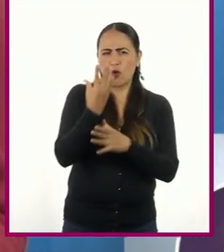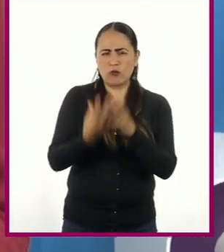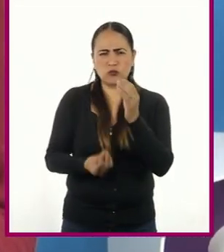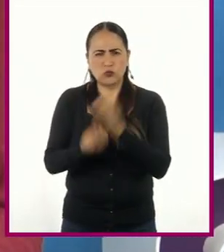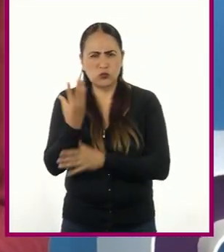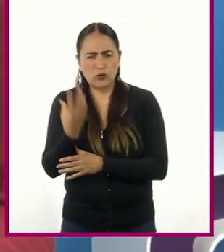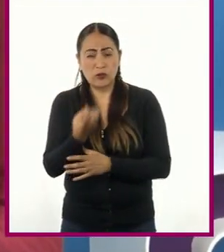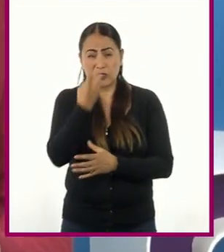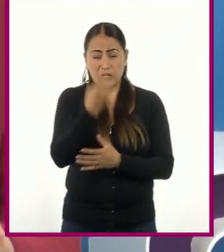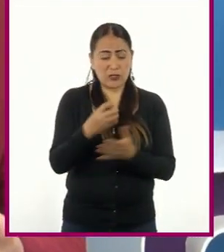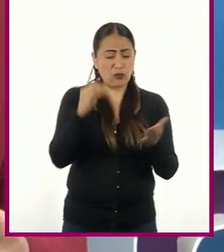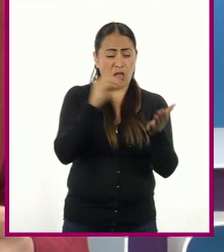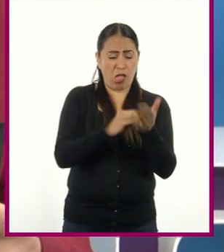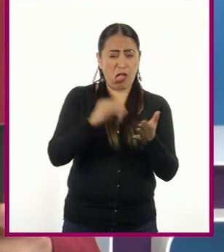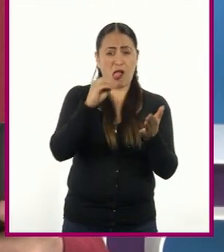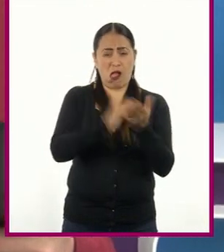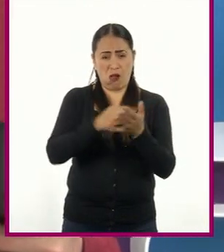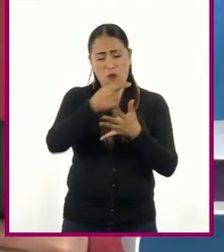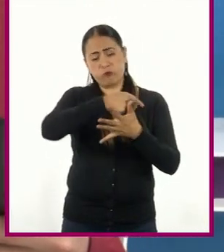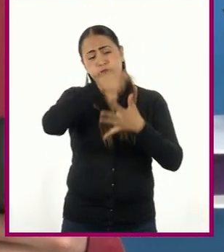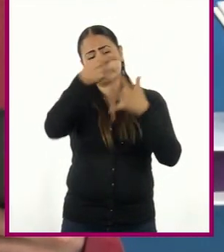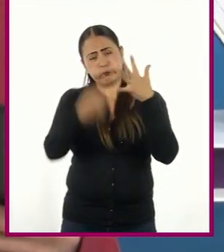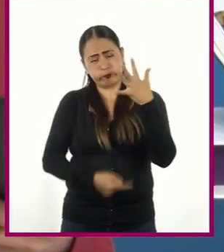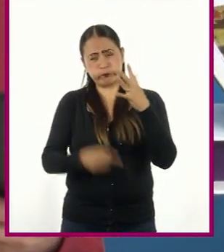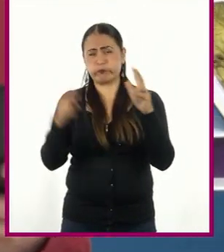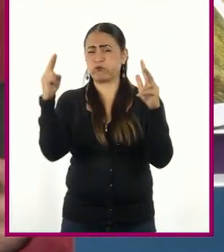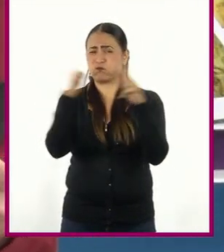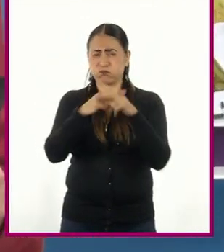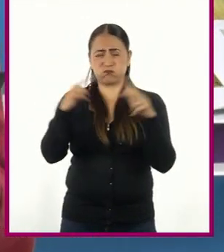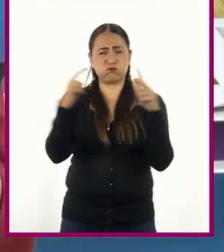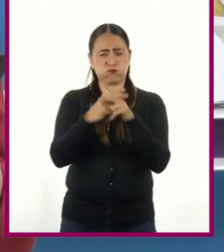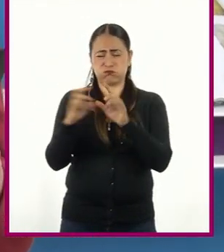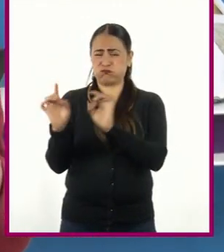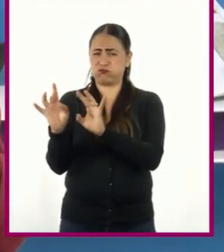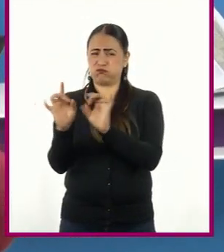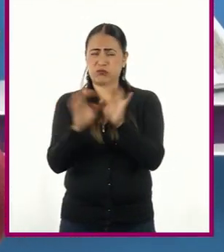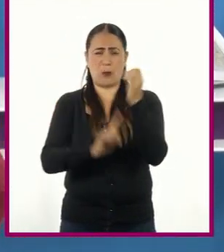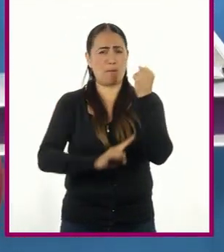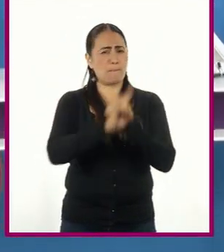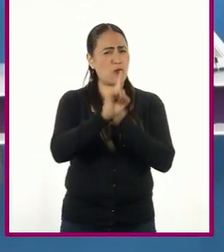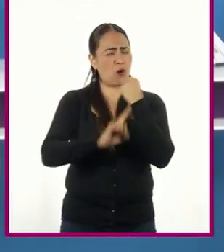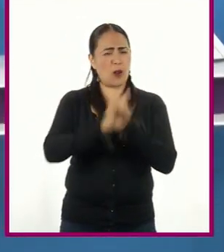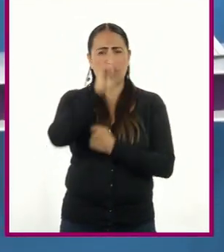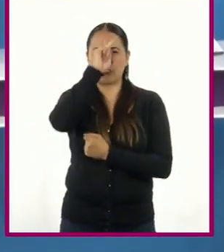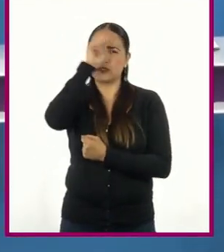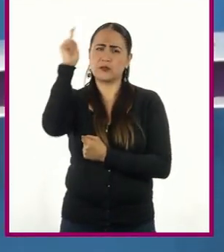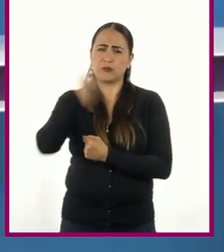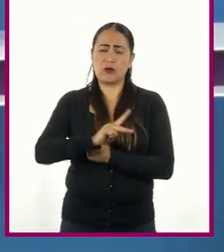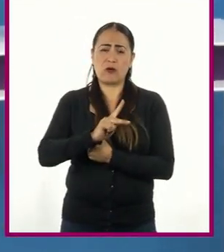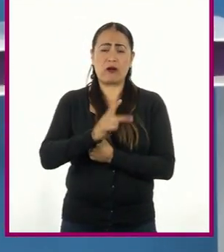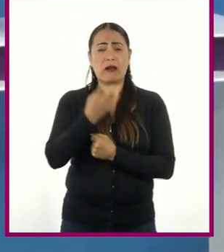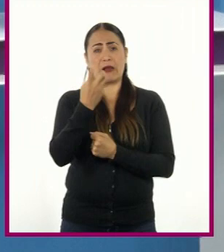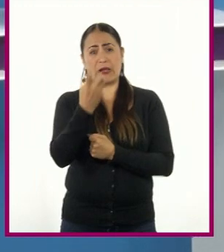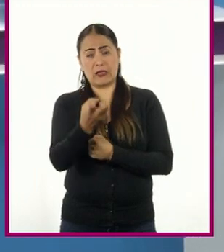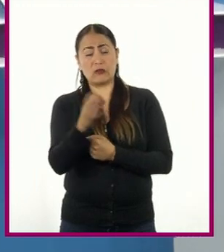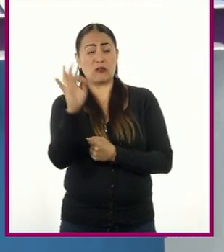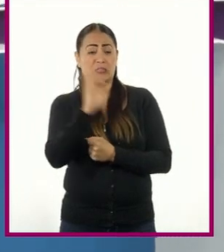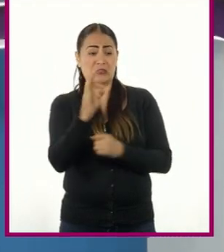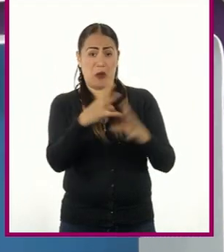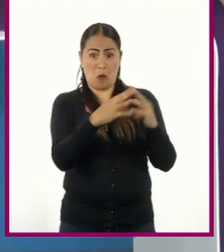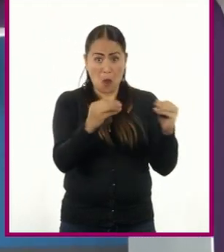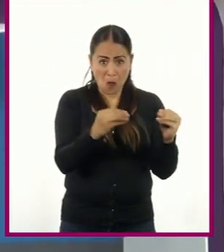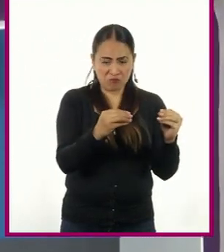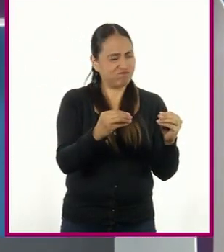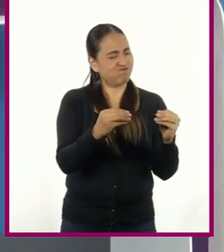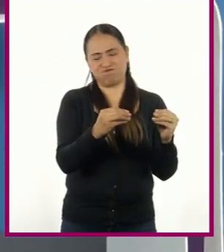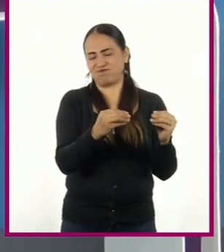factores contribuyeron al origen de múltiples conflictos, algunos de los cuales, aparentemente cerrados, siguen latentes o, como